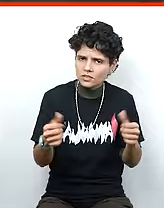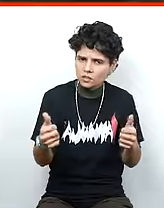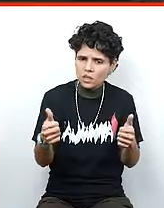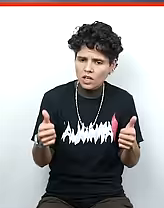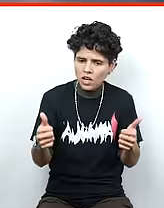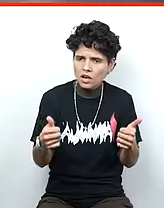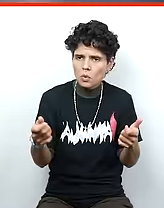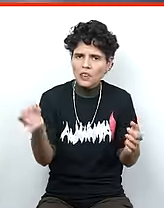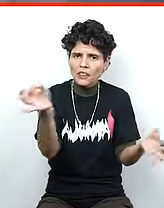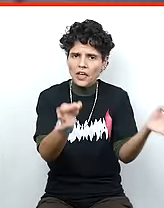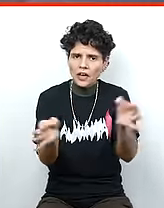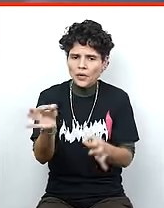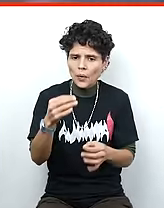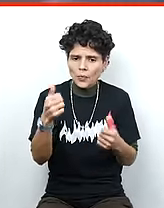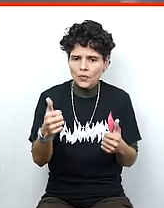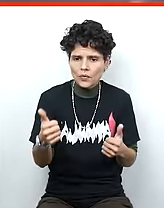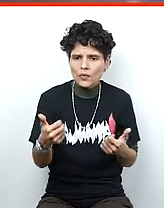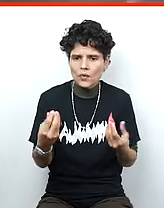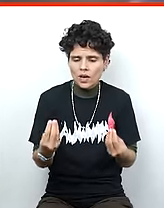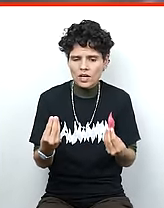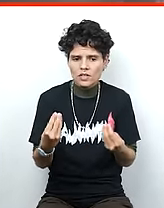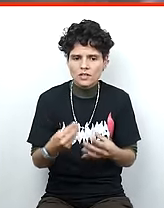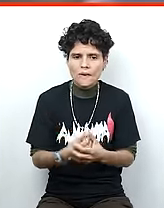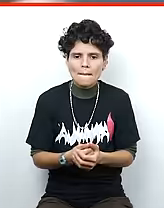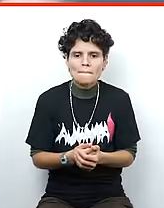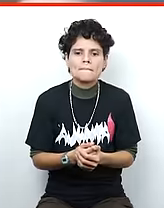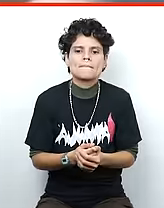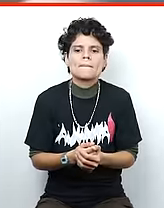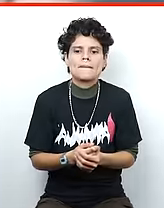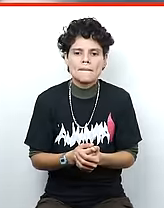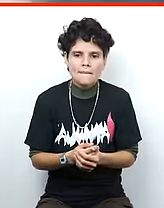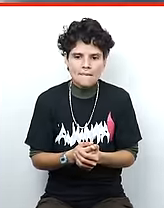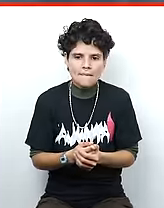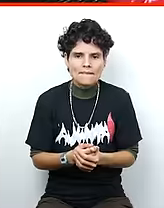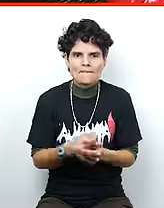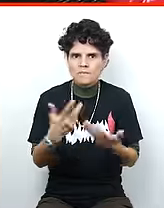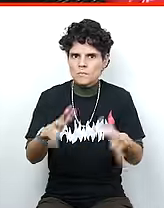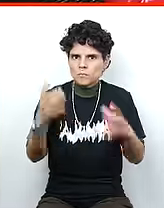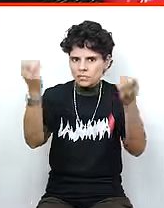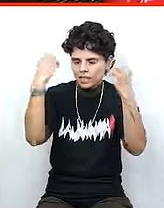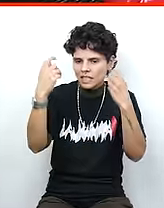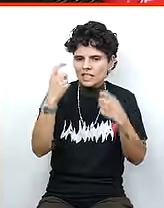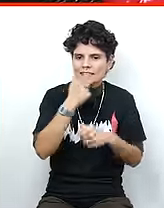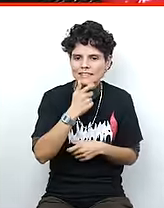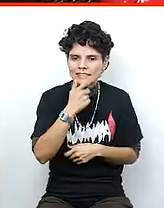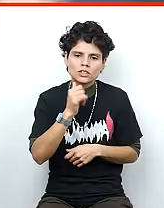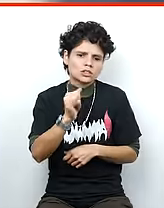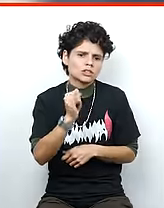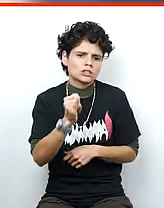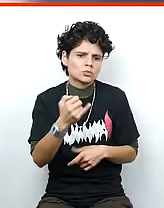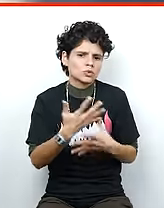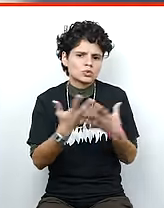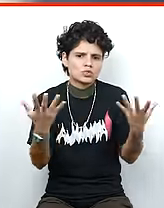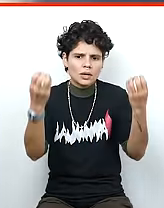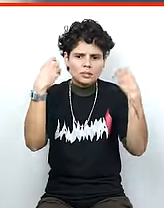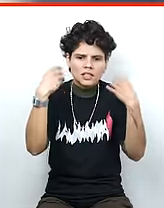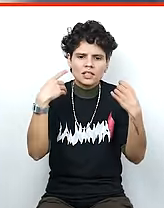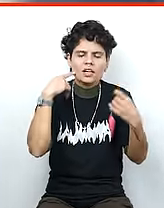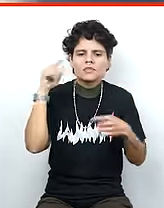esa película. Tremenda frase. You need people like me. Sí, sí. ¿Hablas bien inglés o más o menos? Sí, aprendí harto allá en Estados